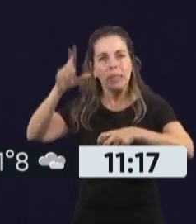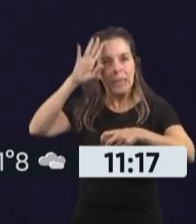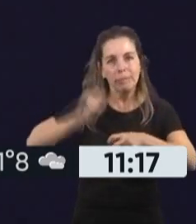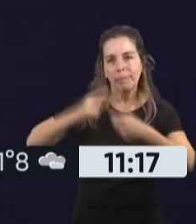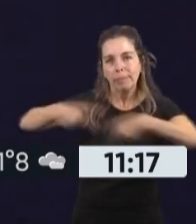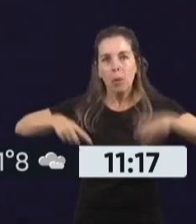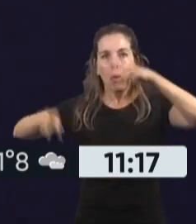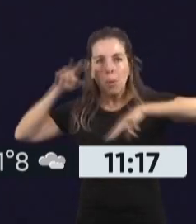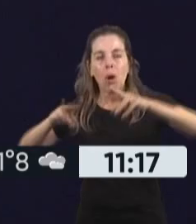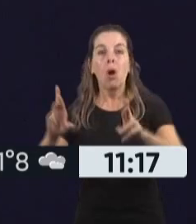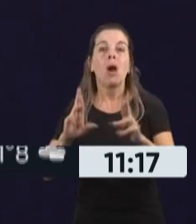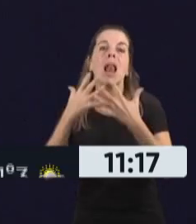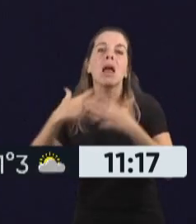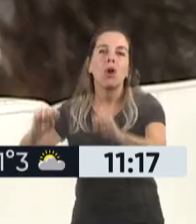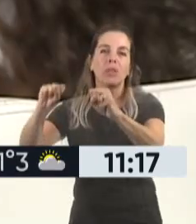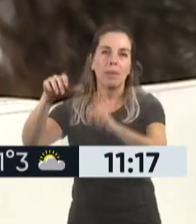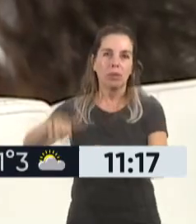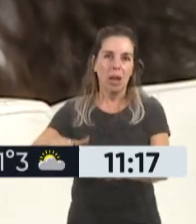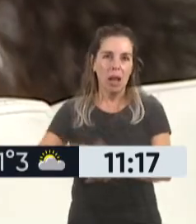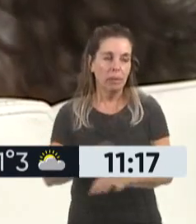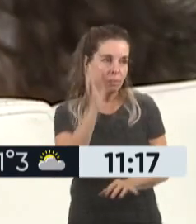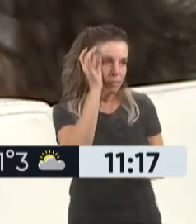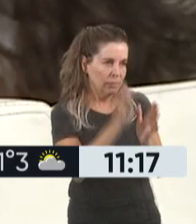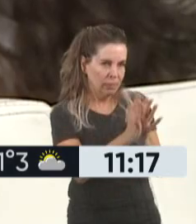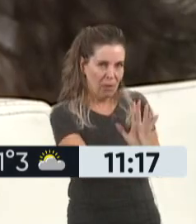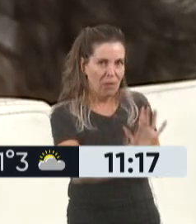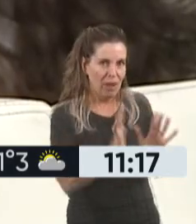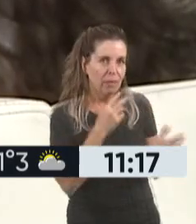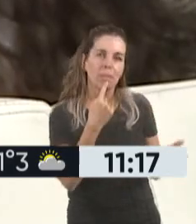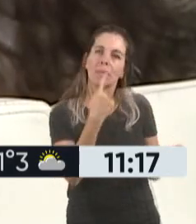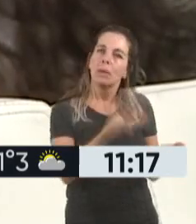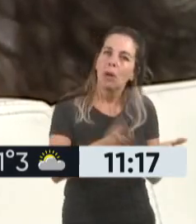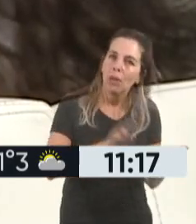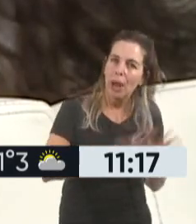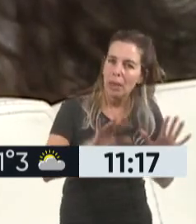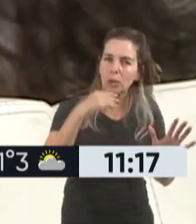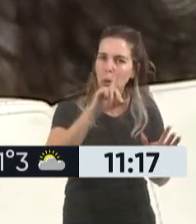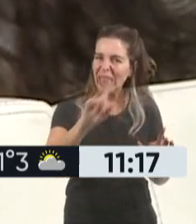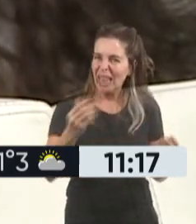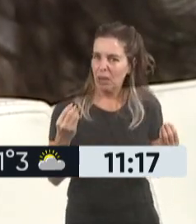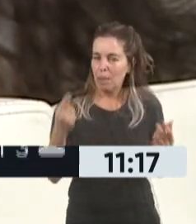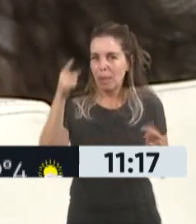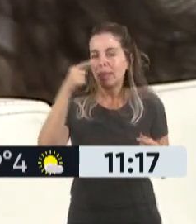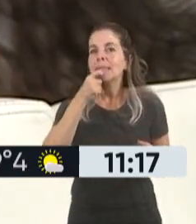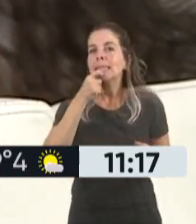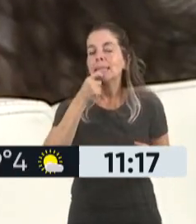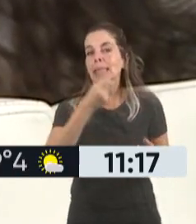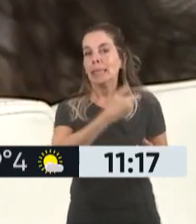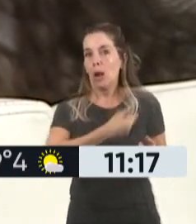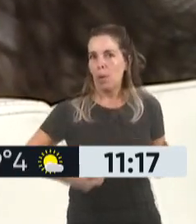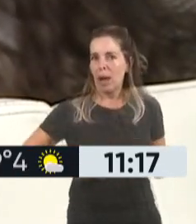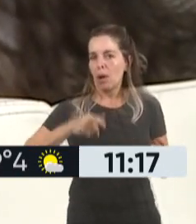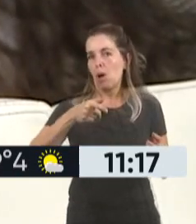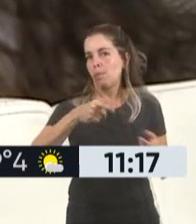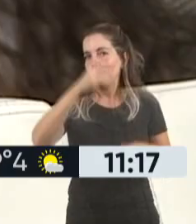y encontremos a Loan lo antes posible, ¿no? Perdón, le repregunto, no terminé de entender cómo no afecta si se cierran programas